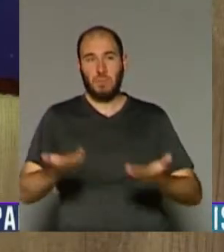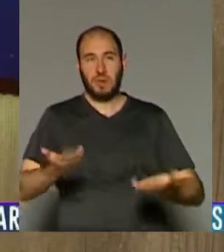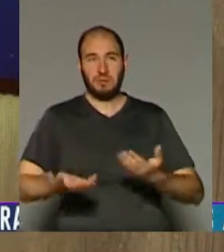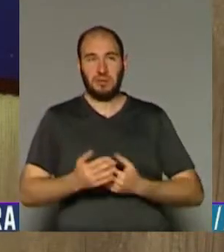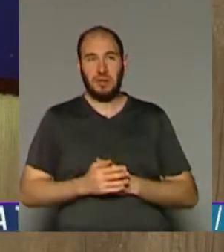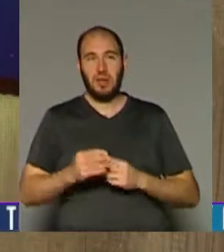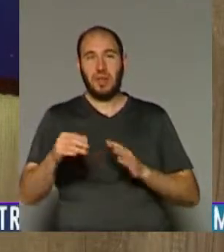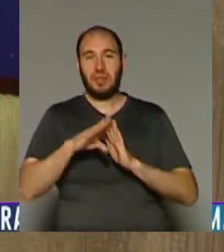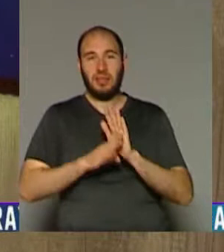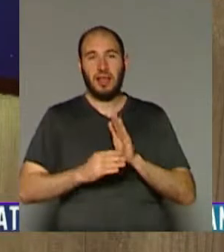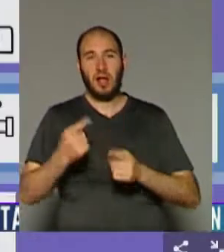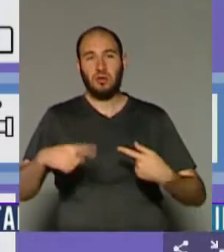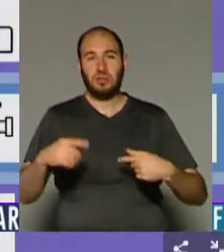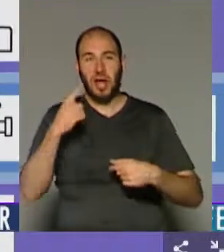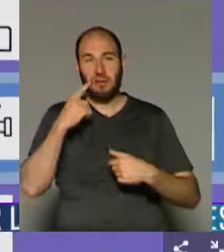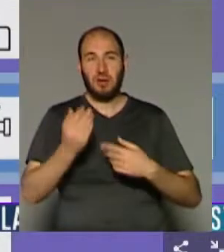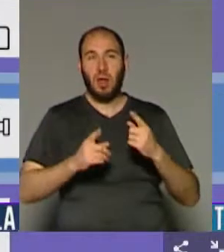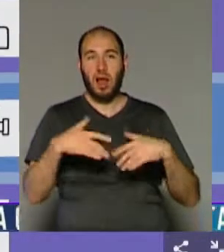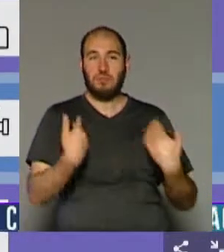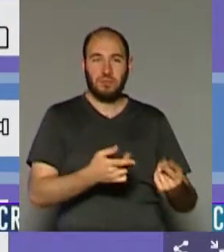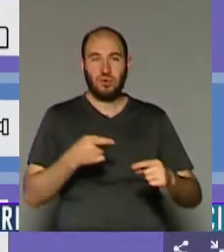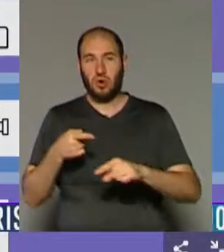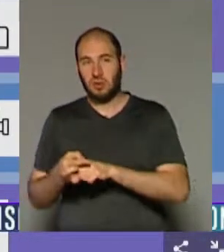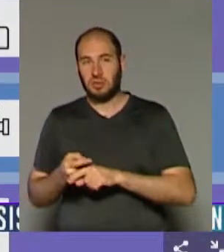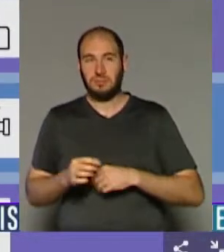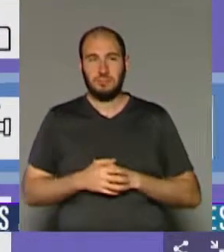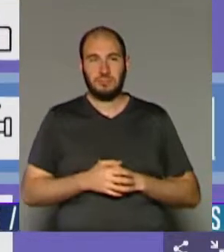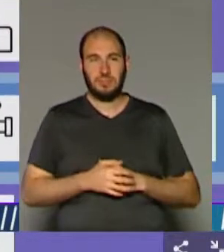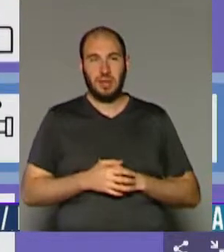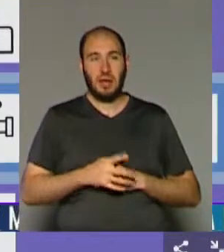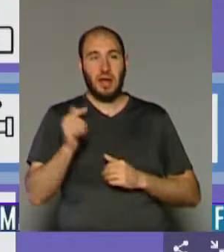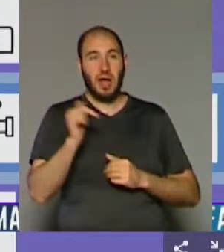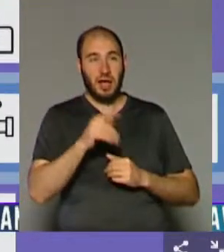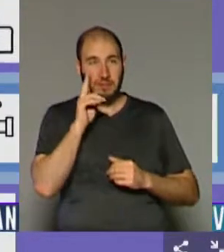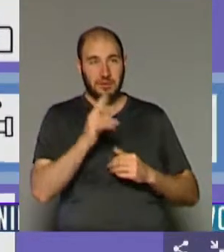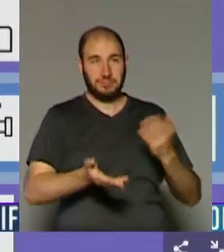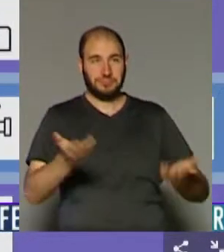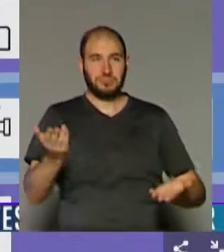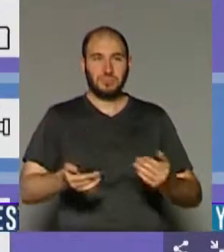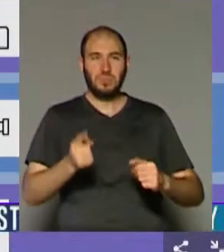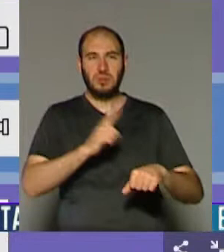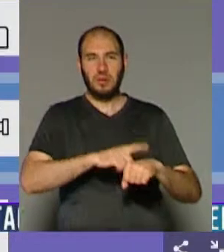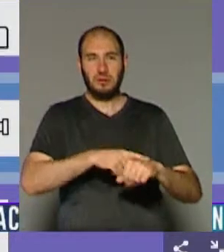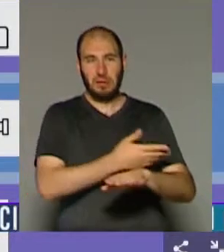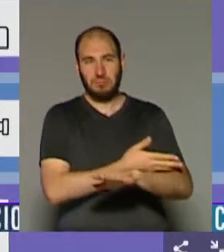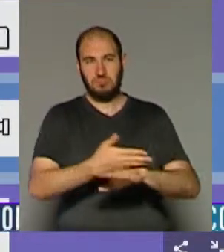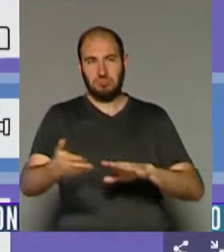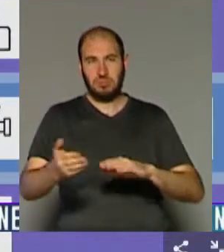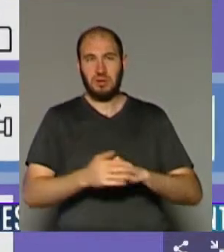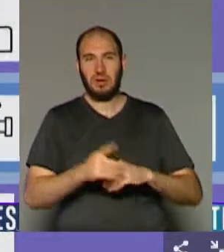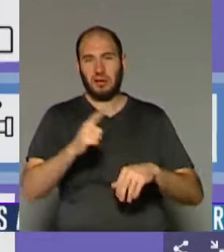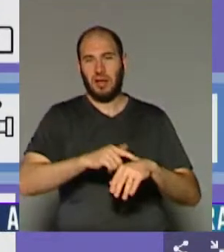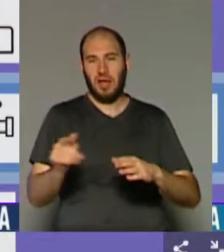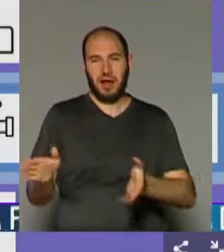que detalla en algunas cosas cuáles son las ventajas y desventajas. Aquí lo que podemos ver, sobre todo, es el tiempo de ejecución. Es mucho